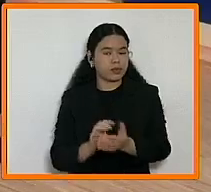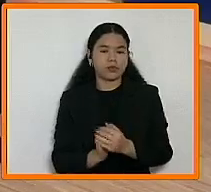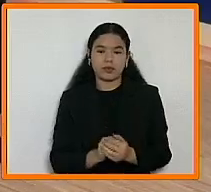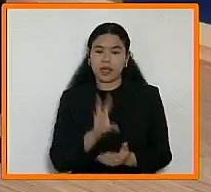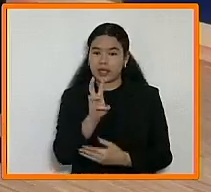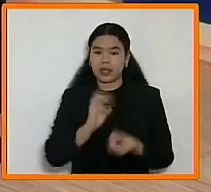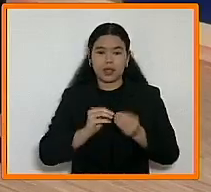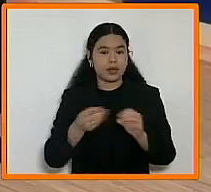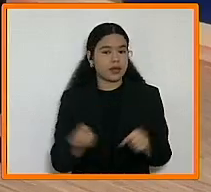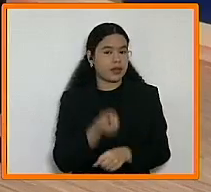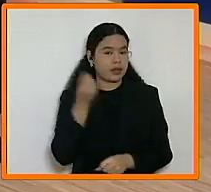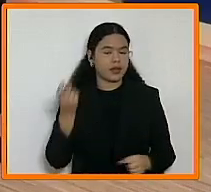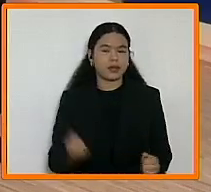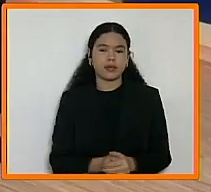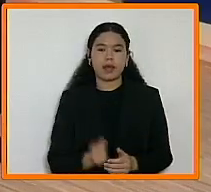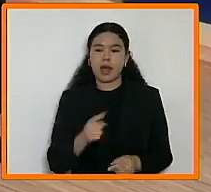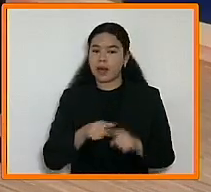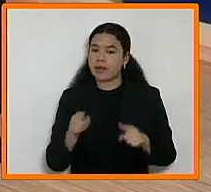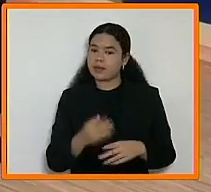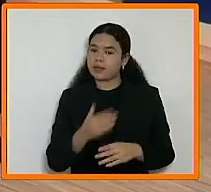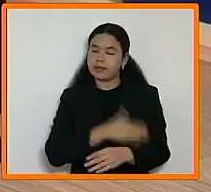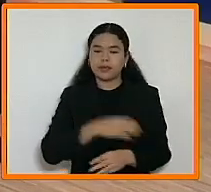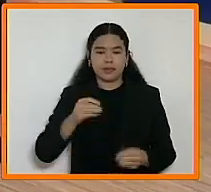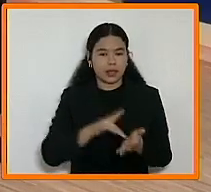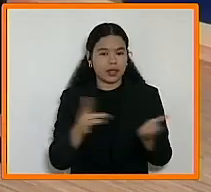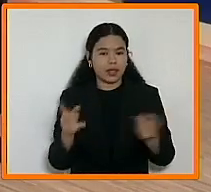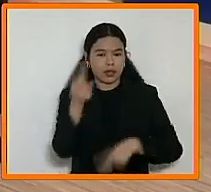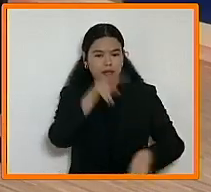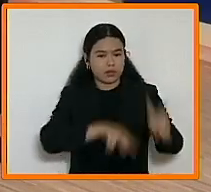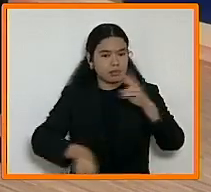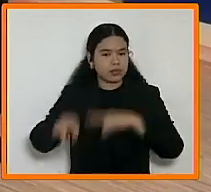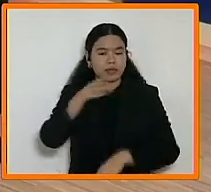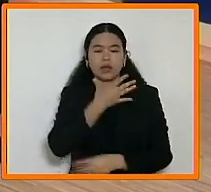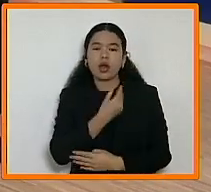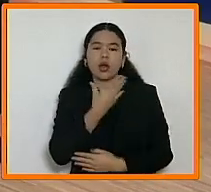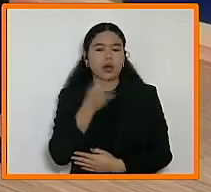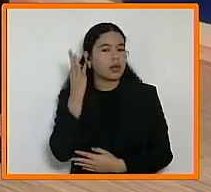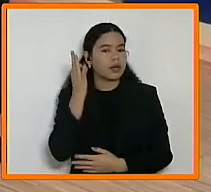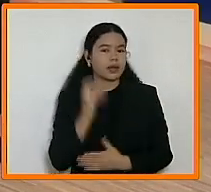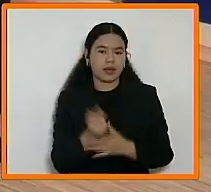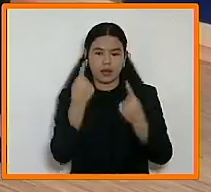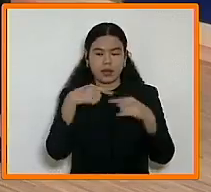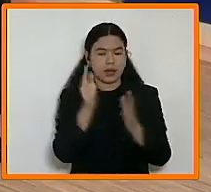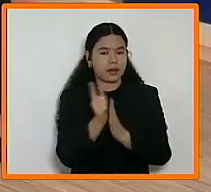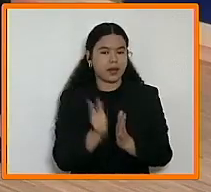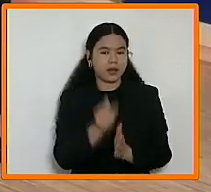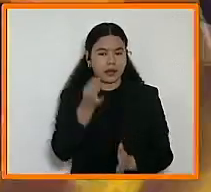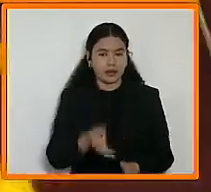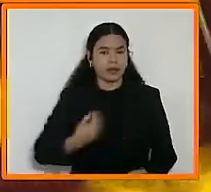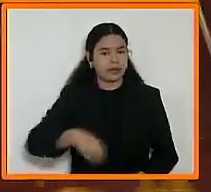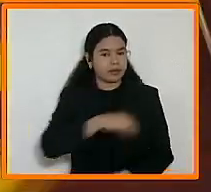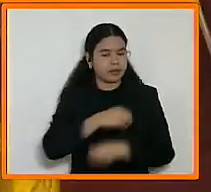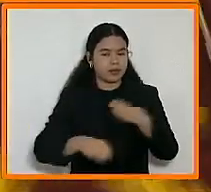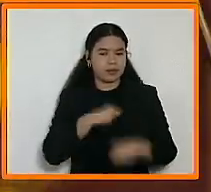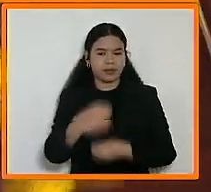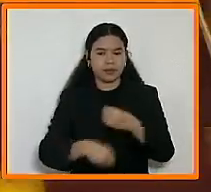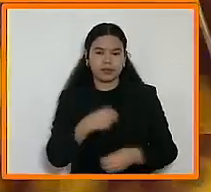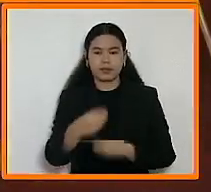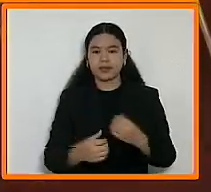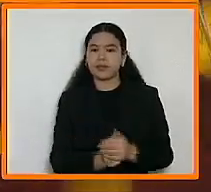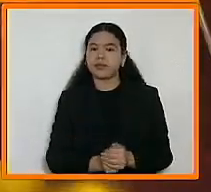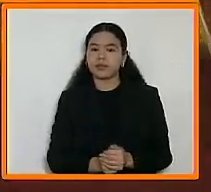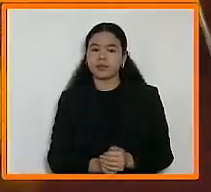6 números ganadores. Pero antes agradecemos la presencia de nuestra auditora y notario, quienes están para dar transparencia a cada uno de nuestros